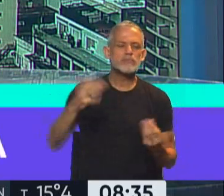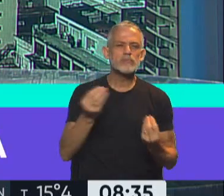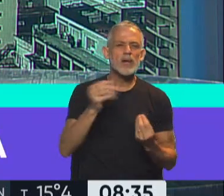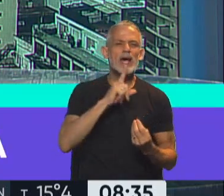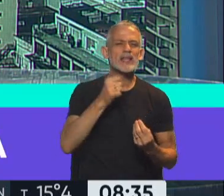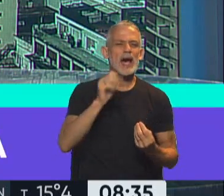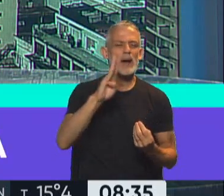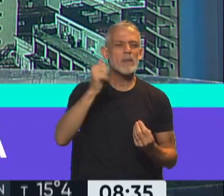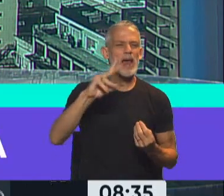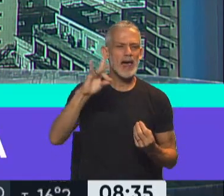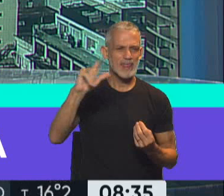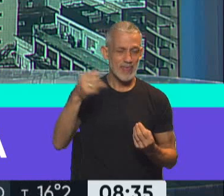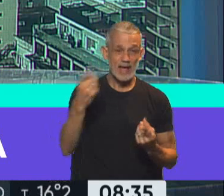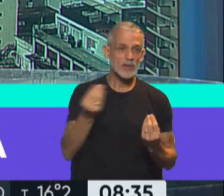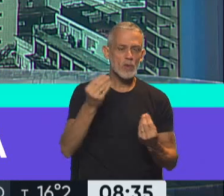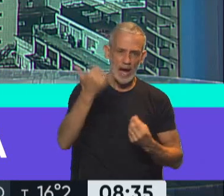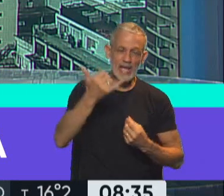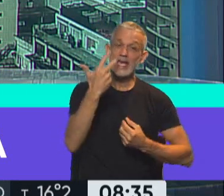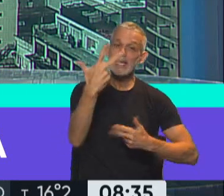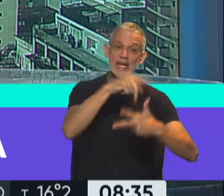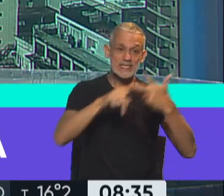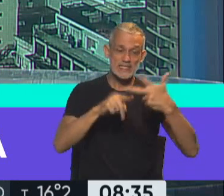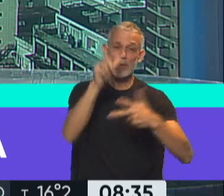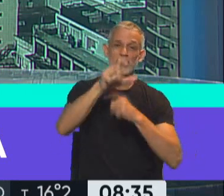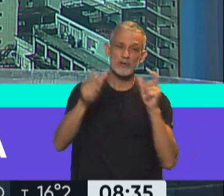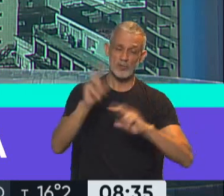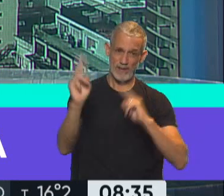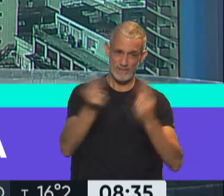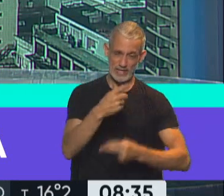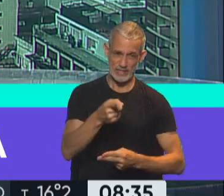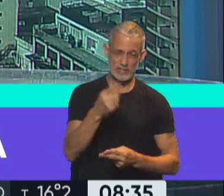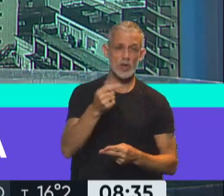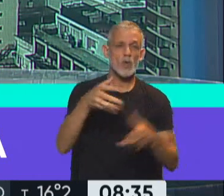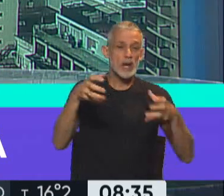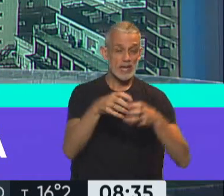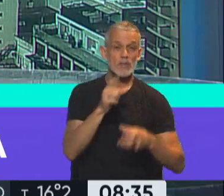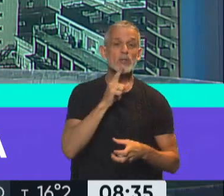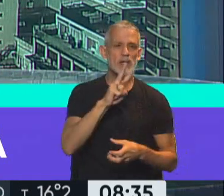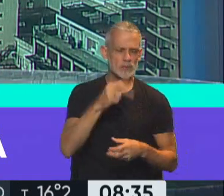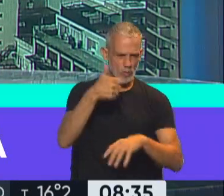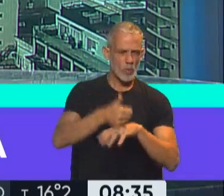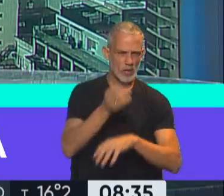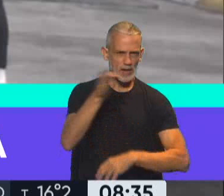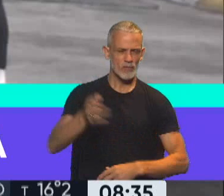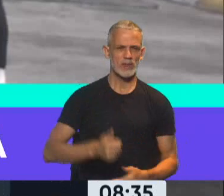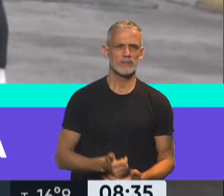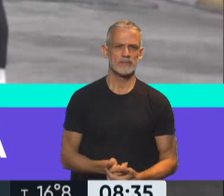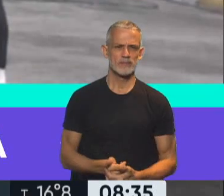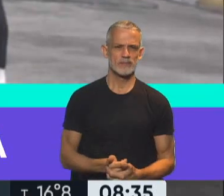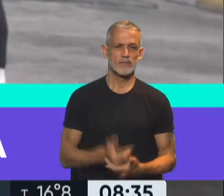tablada con un resultado trágico tres personas fallecidas un equipo de la televisión pública está en el lugar